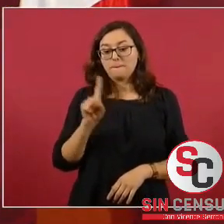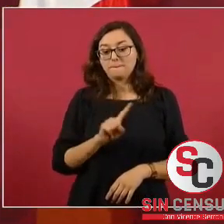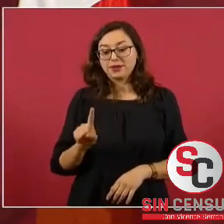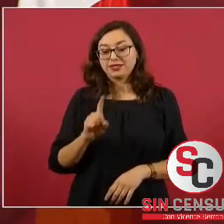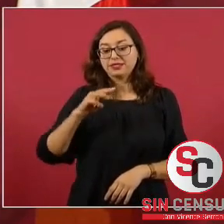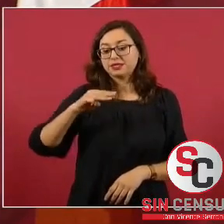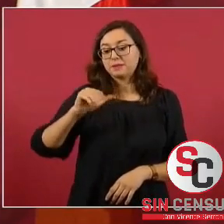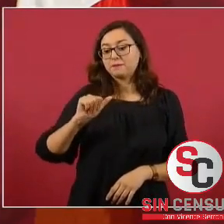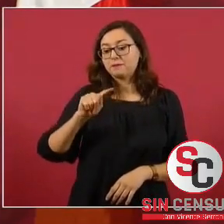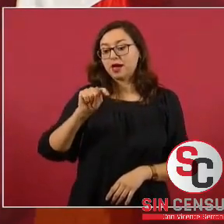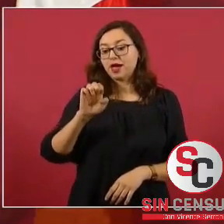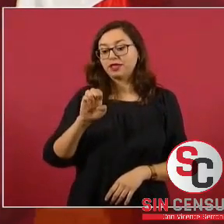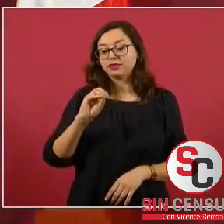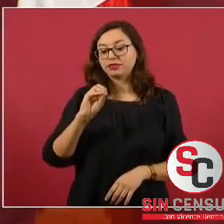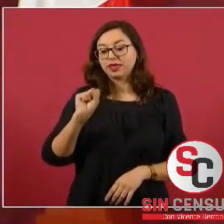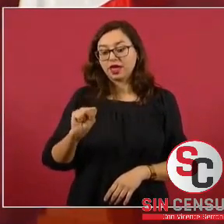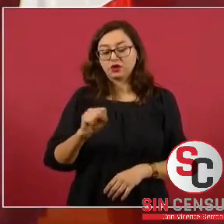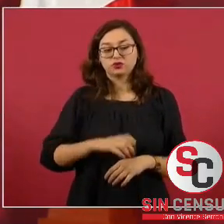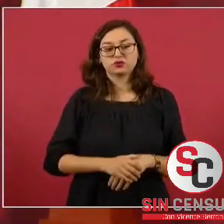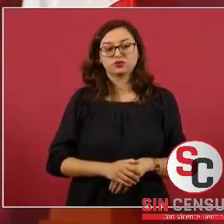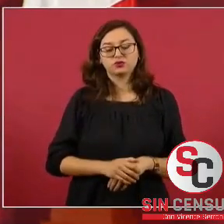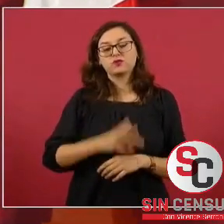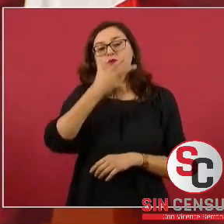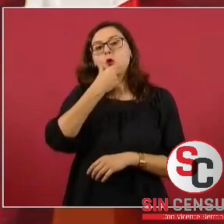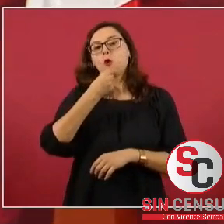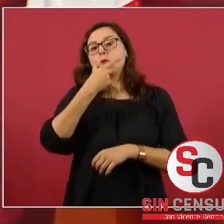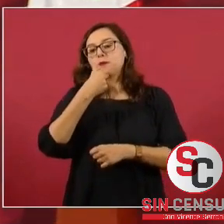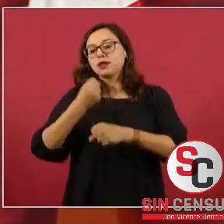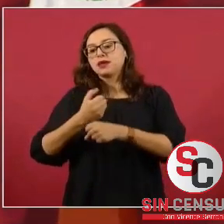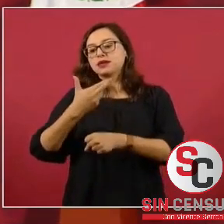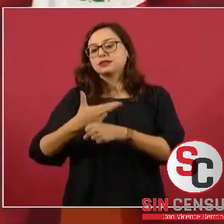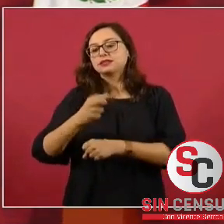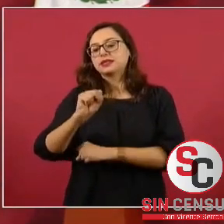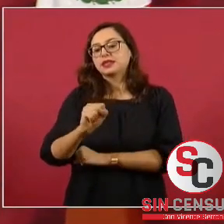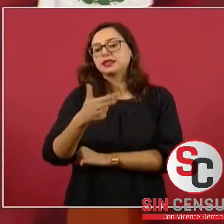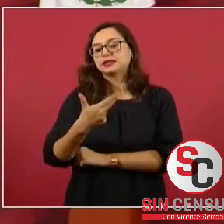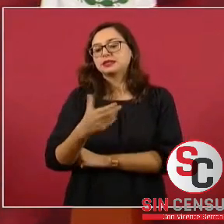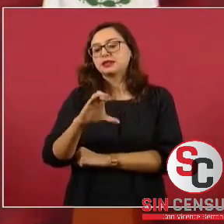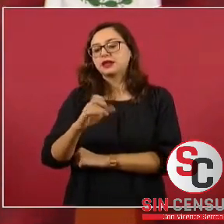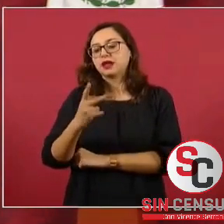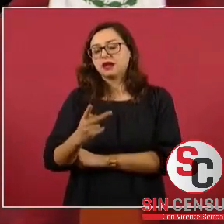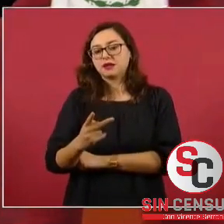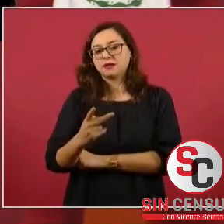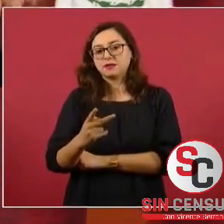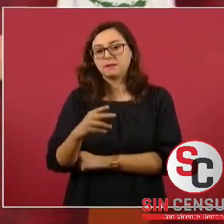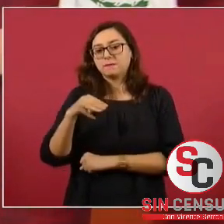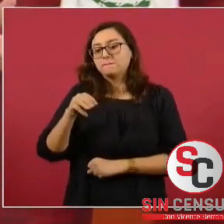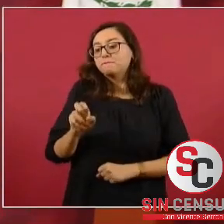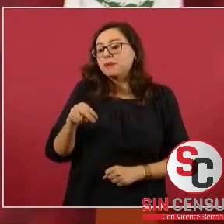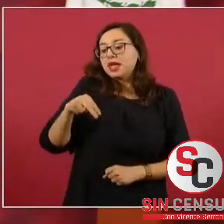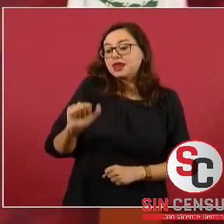Hacienda era Antonio Ortiz Mena, que no era,